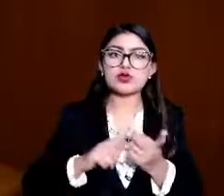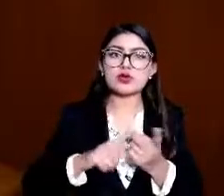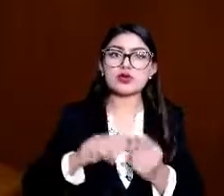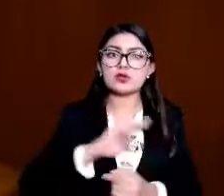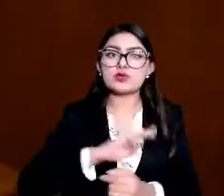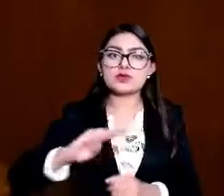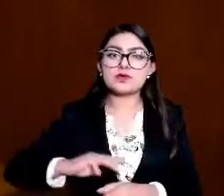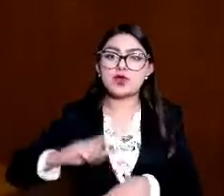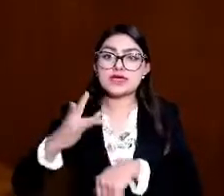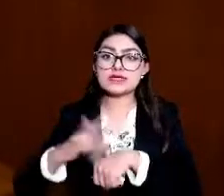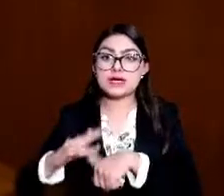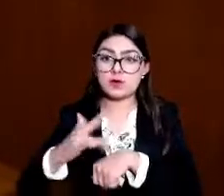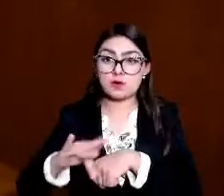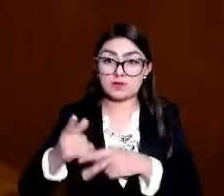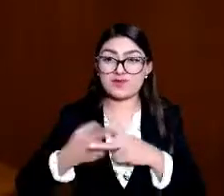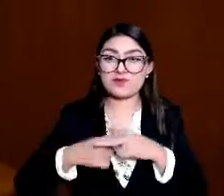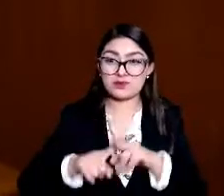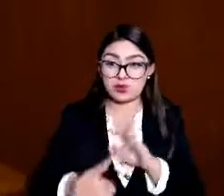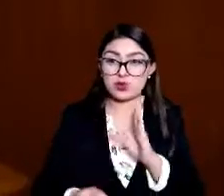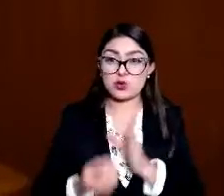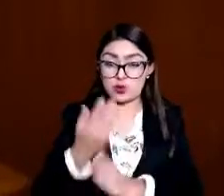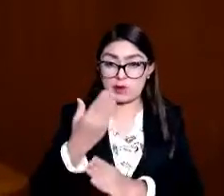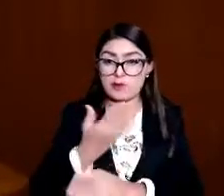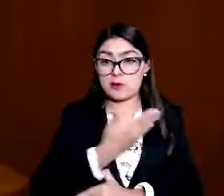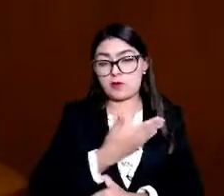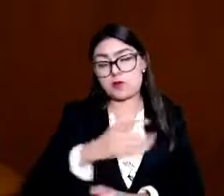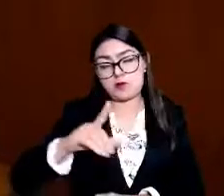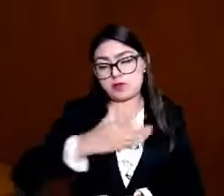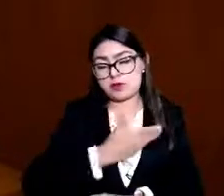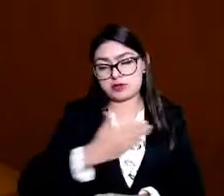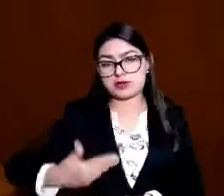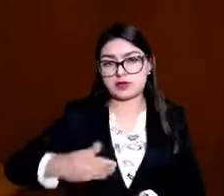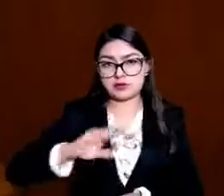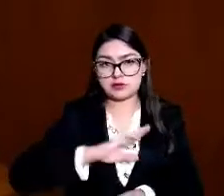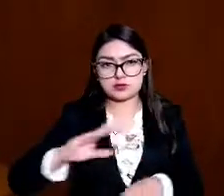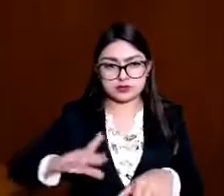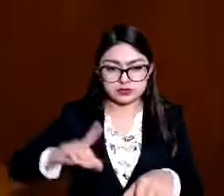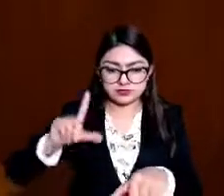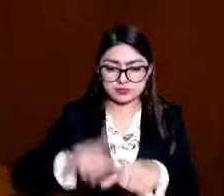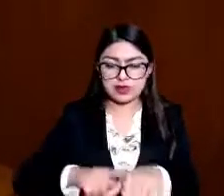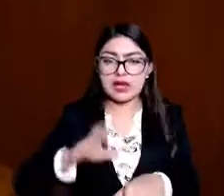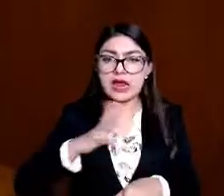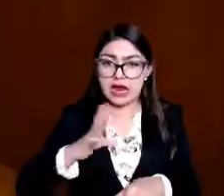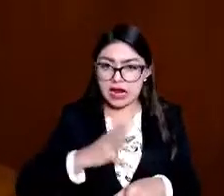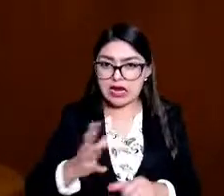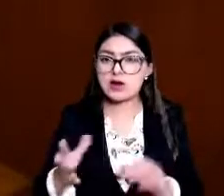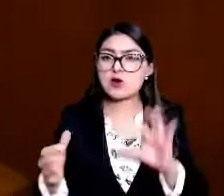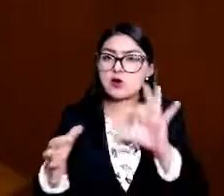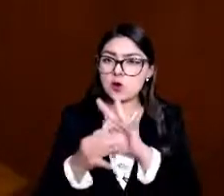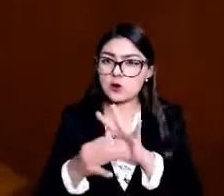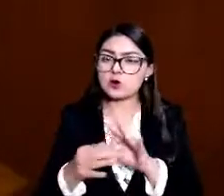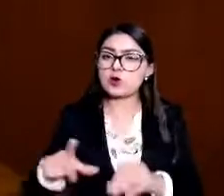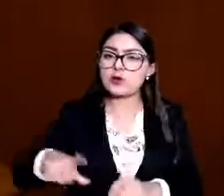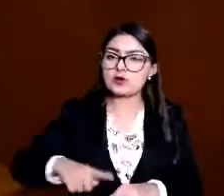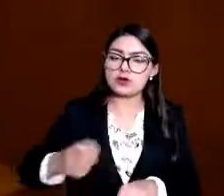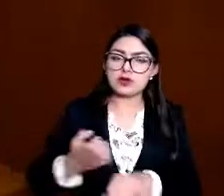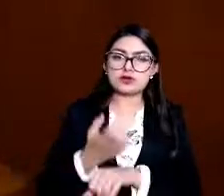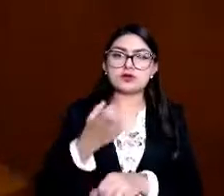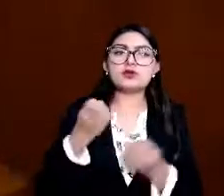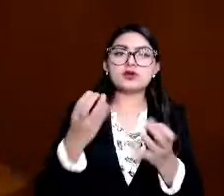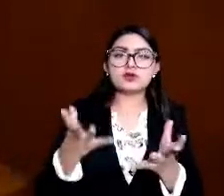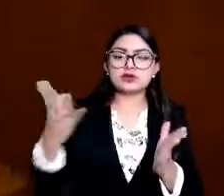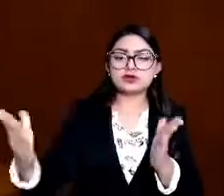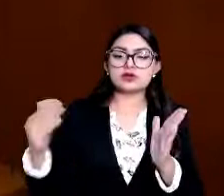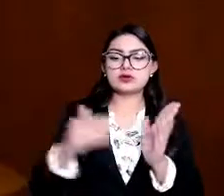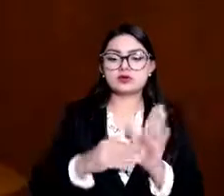que inició la actual administración municipal se han autorizado de manera conjunta con el gobierno del estado un total de